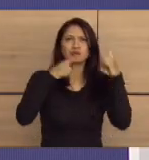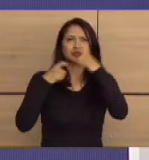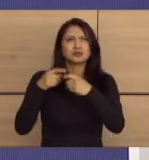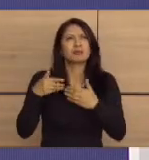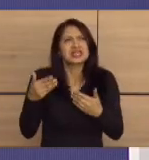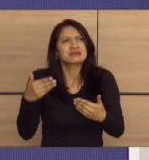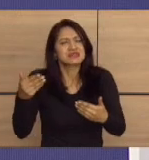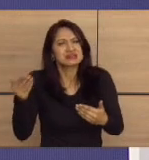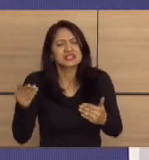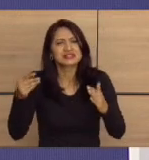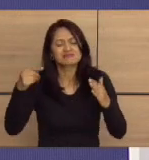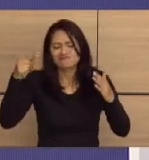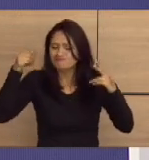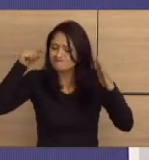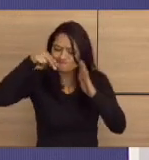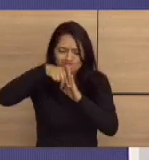allá